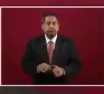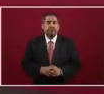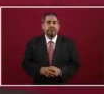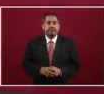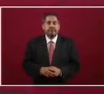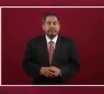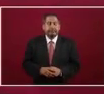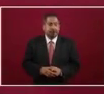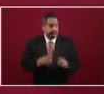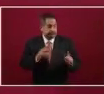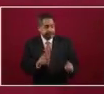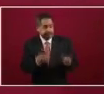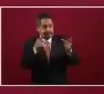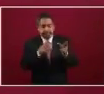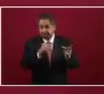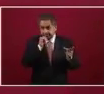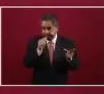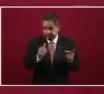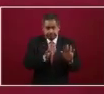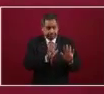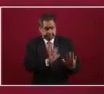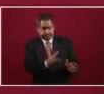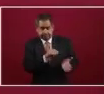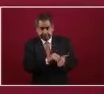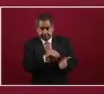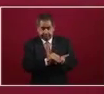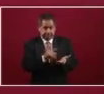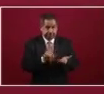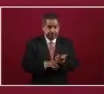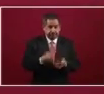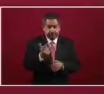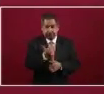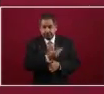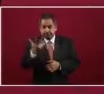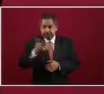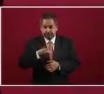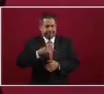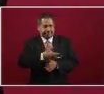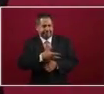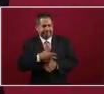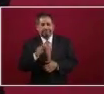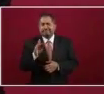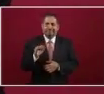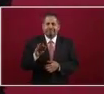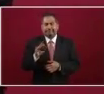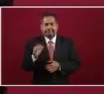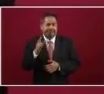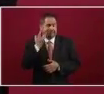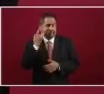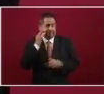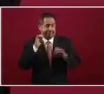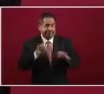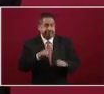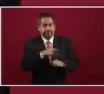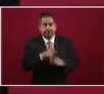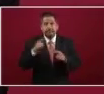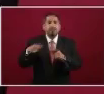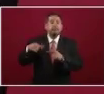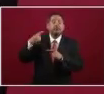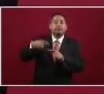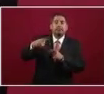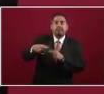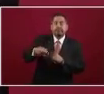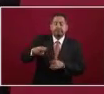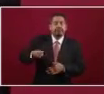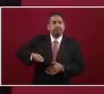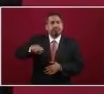Los bienes que no se vendieron, estos bienes de alto valor o estos bienes fifís, por así llamarlos, serán en las próximas subastas